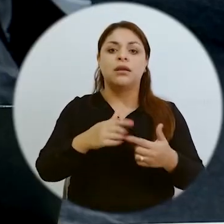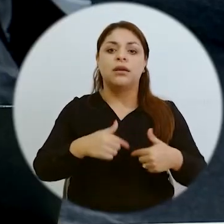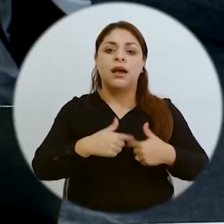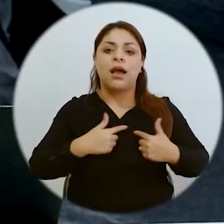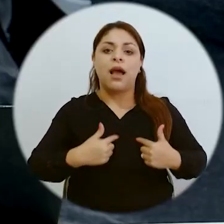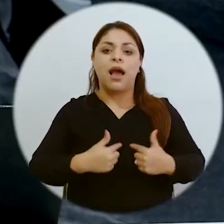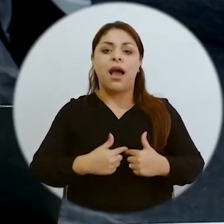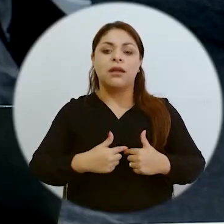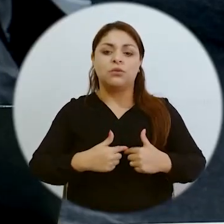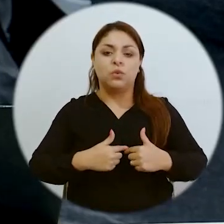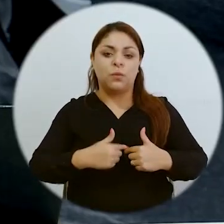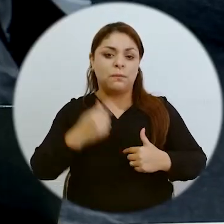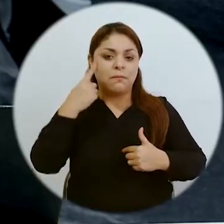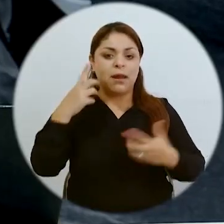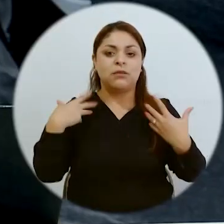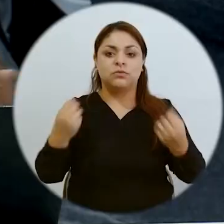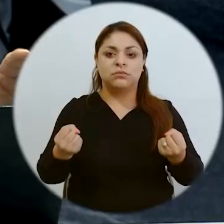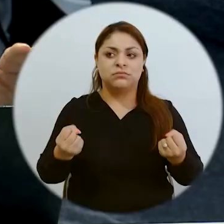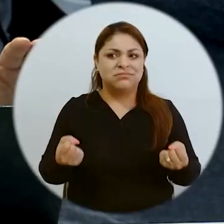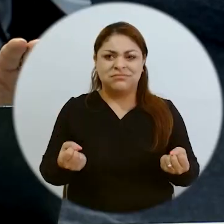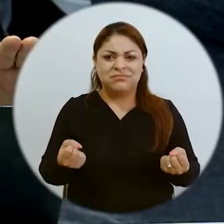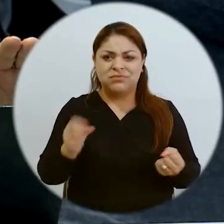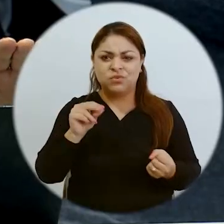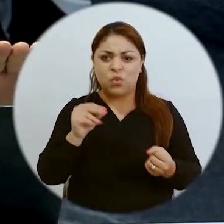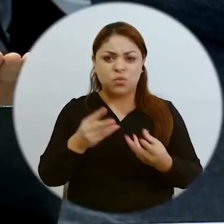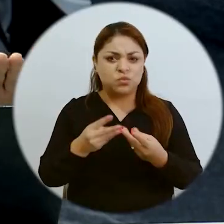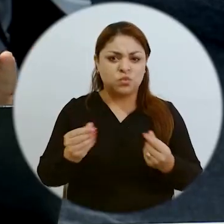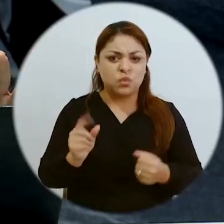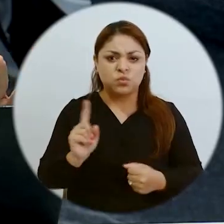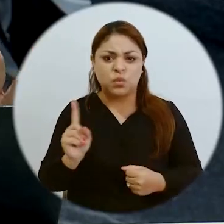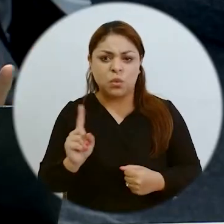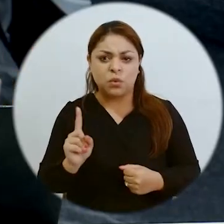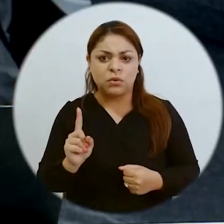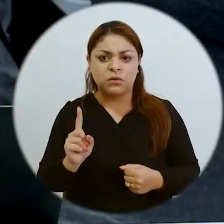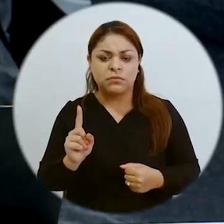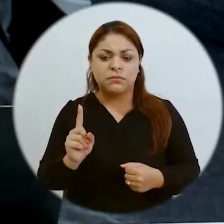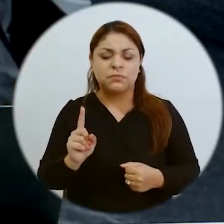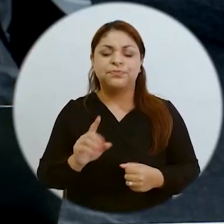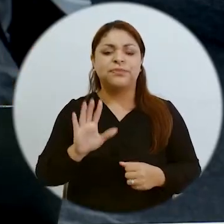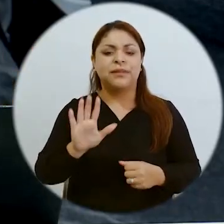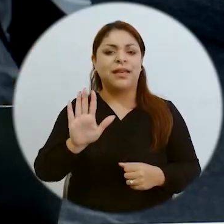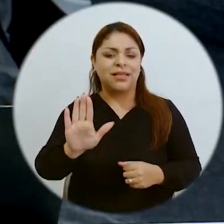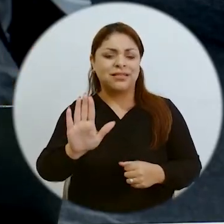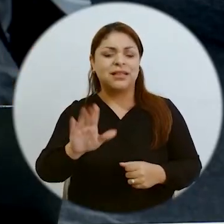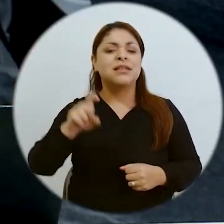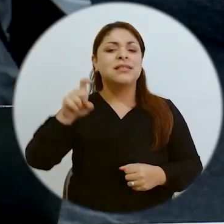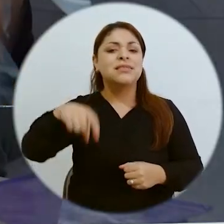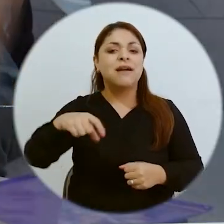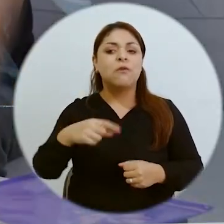de ubicar mal el culpable. Vamos a ver, es como que me dijeran o le dijeran a alguien: usted tiene